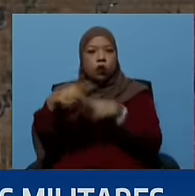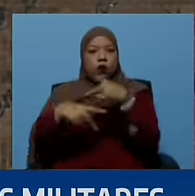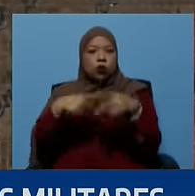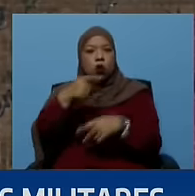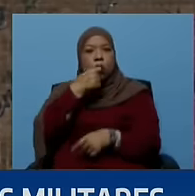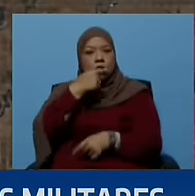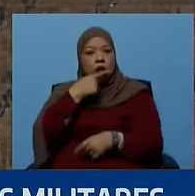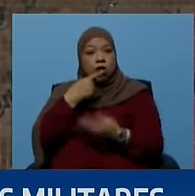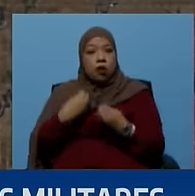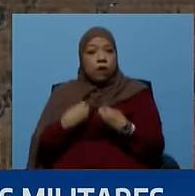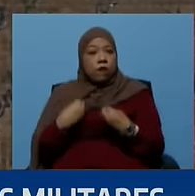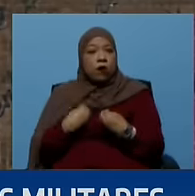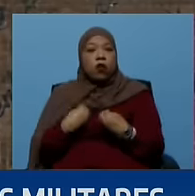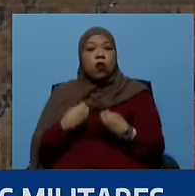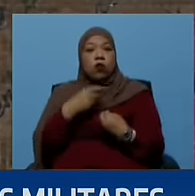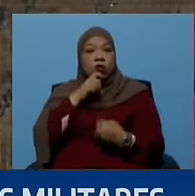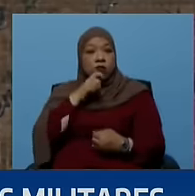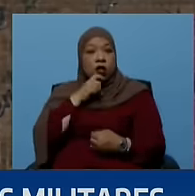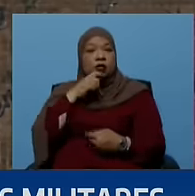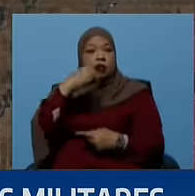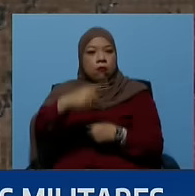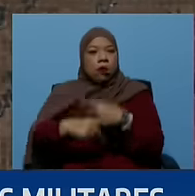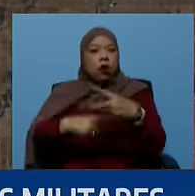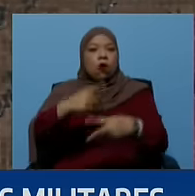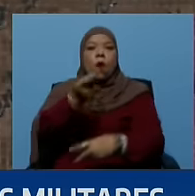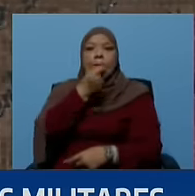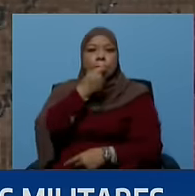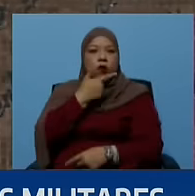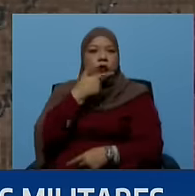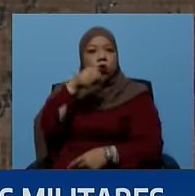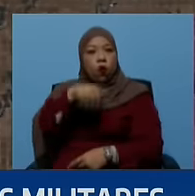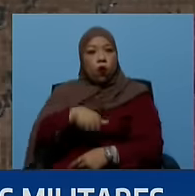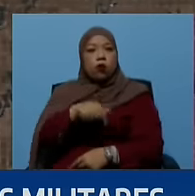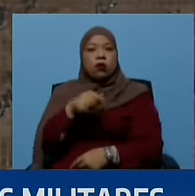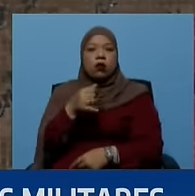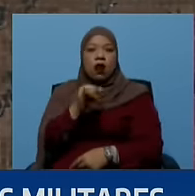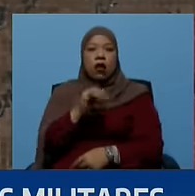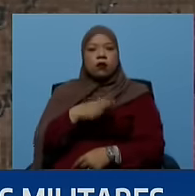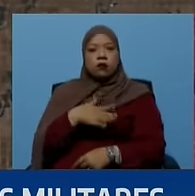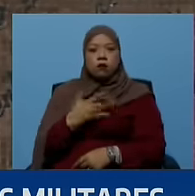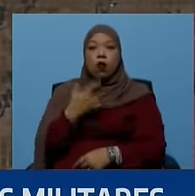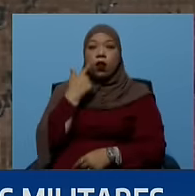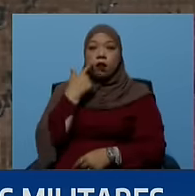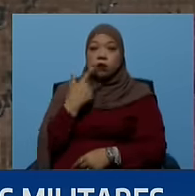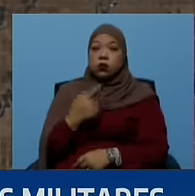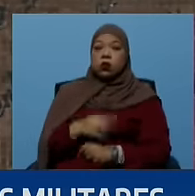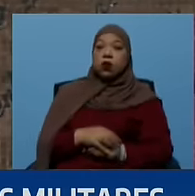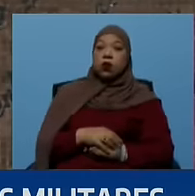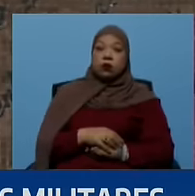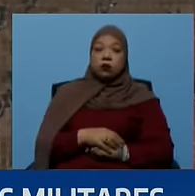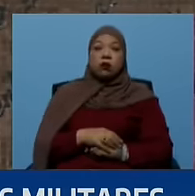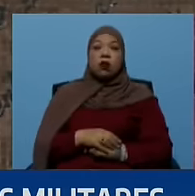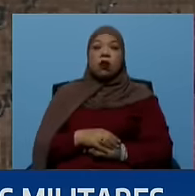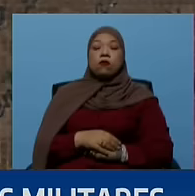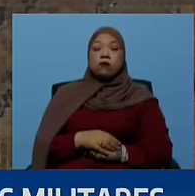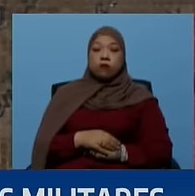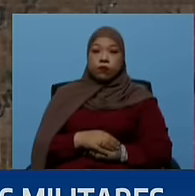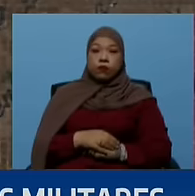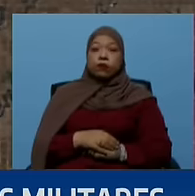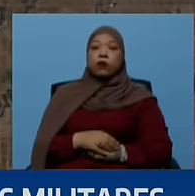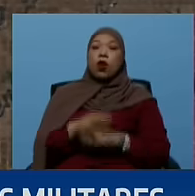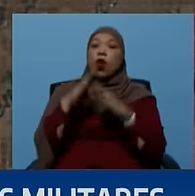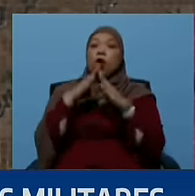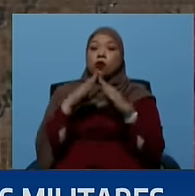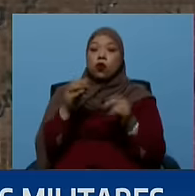hermoso que hemos vivido nosotros hoy por hoy sin lugar a duda puedo decirlo